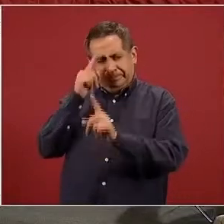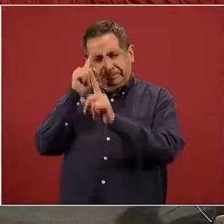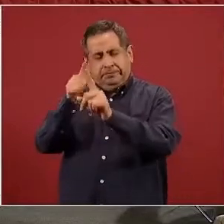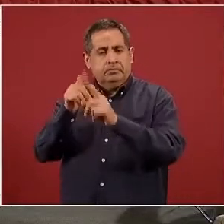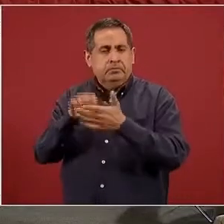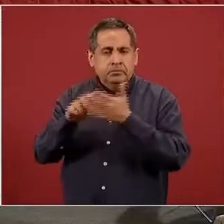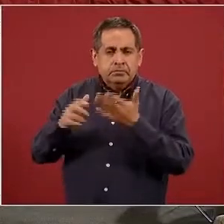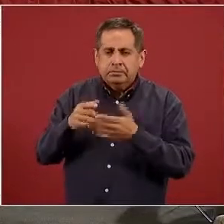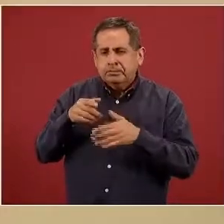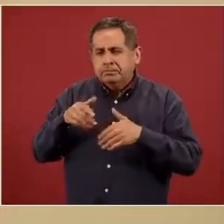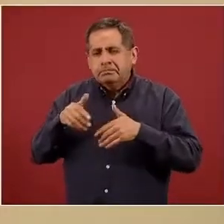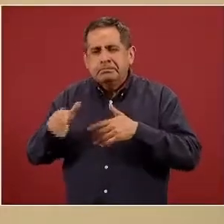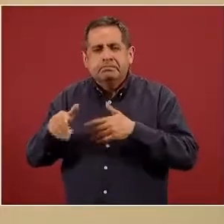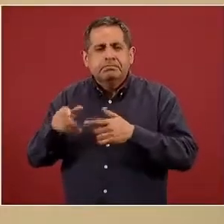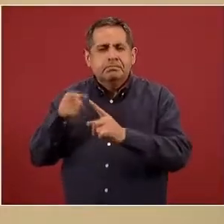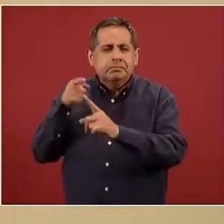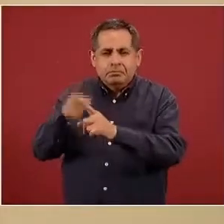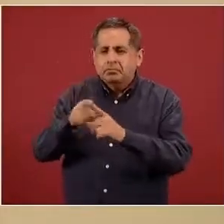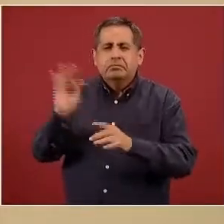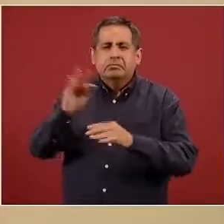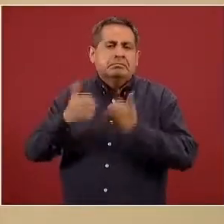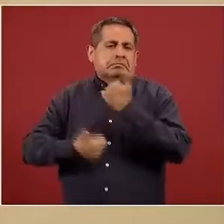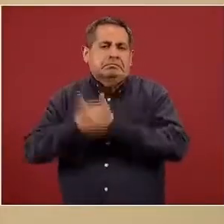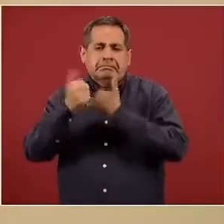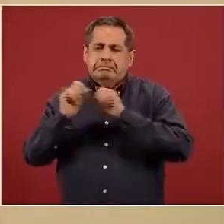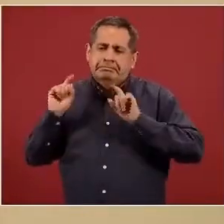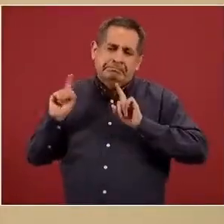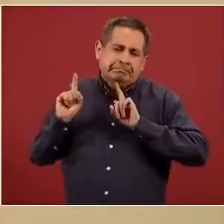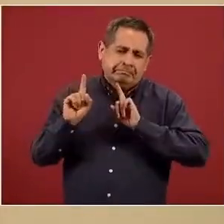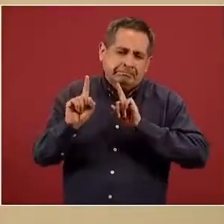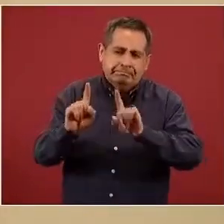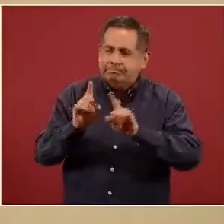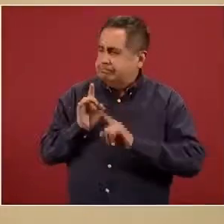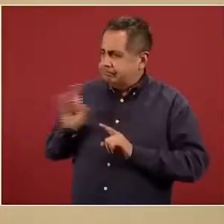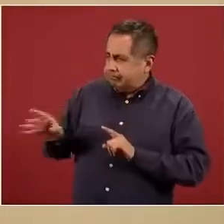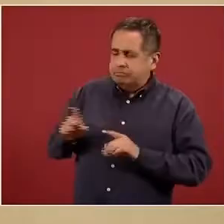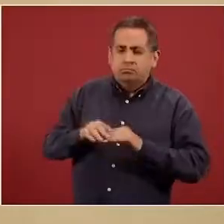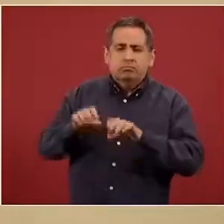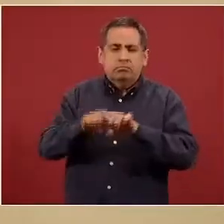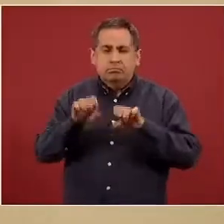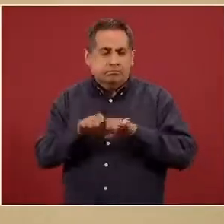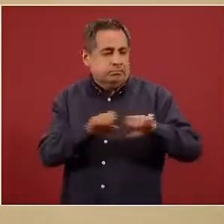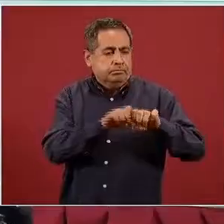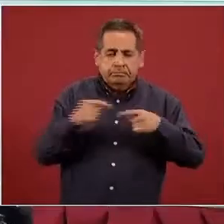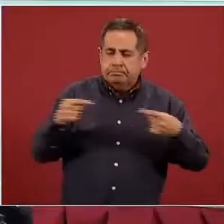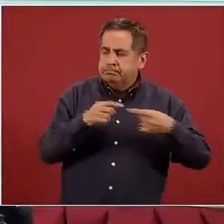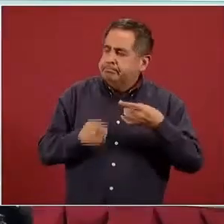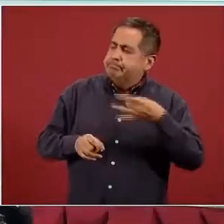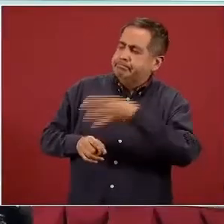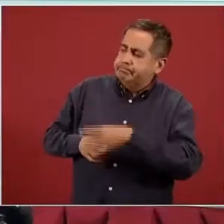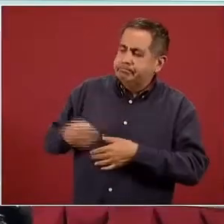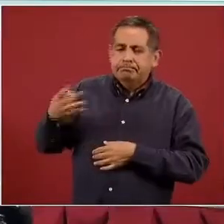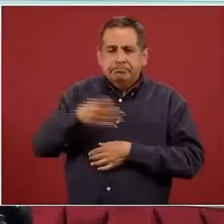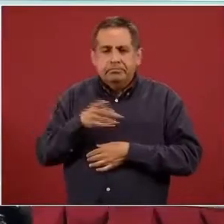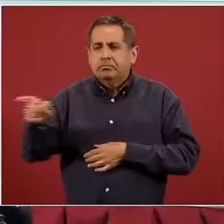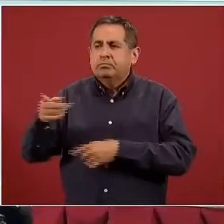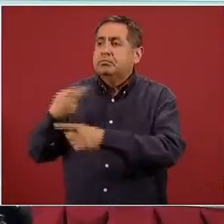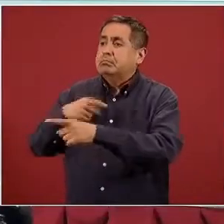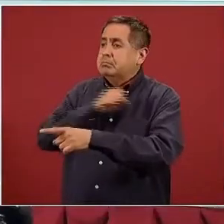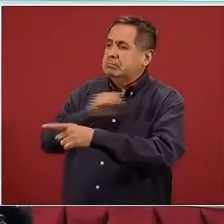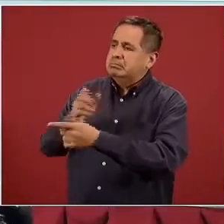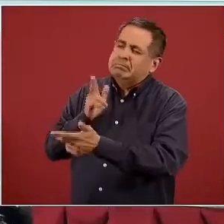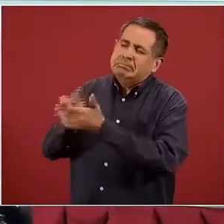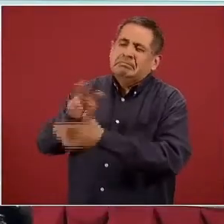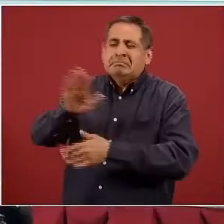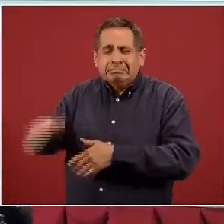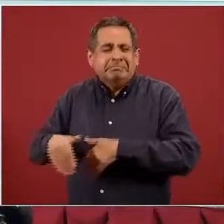a la meta en una carrera, ¿no? O ganarle al otro equipo, o vencer al malo, ¿no? Como